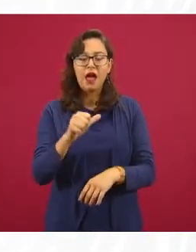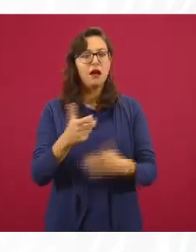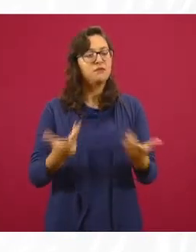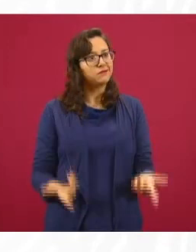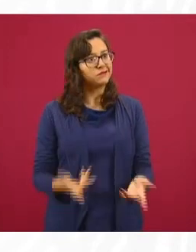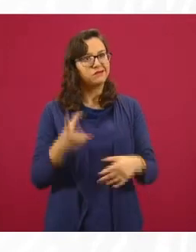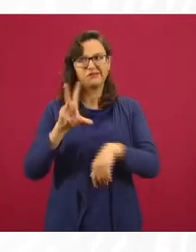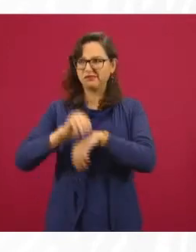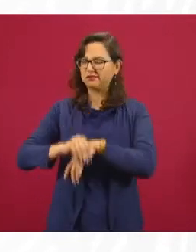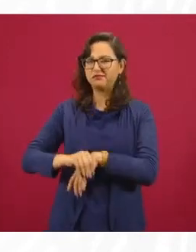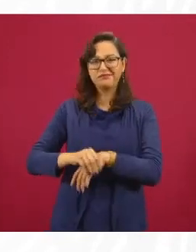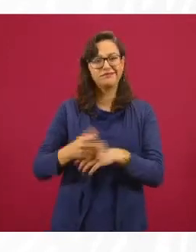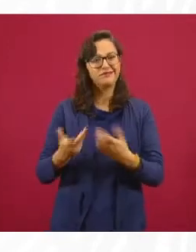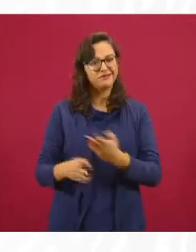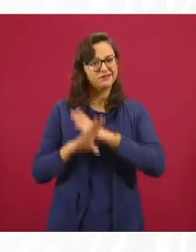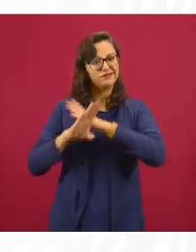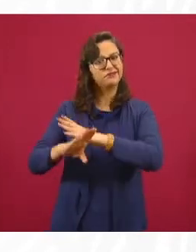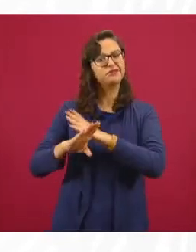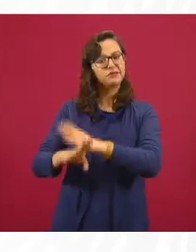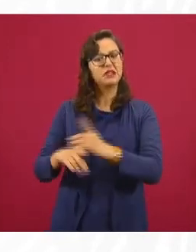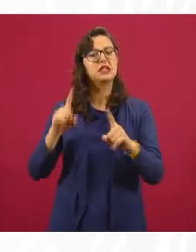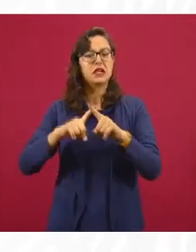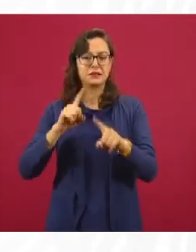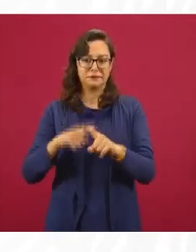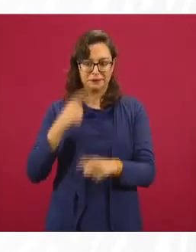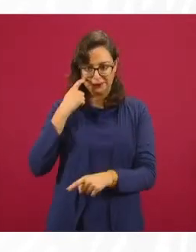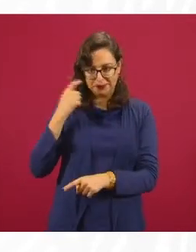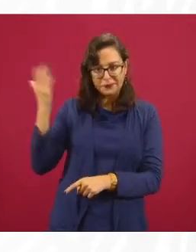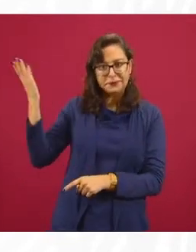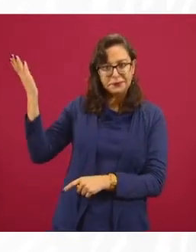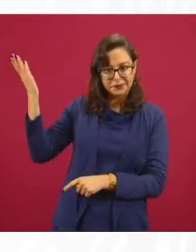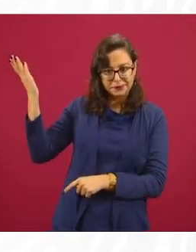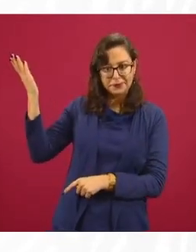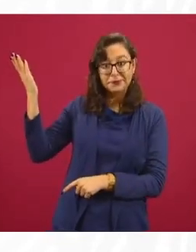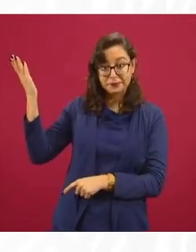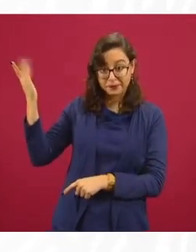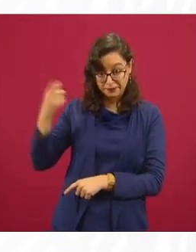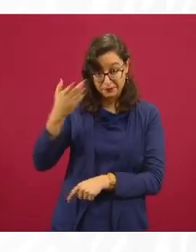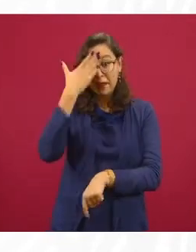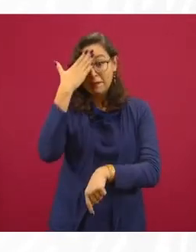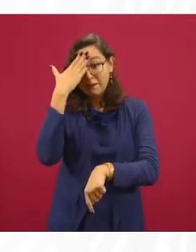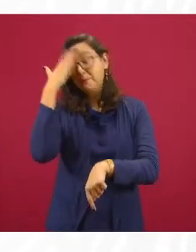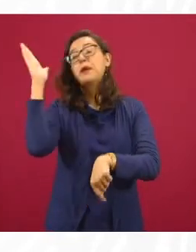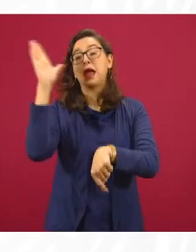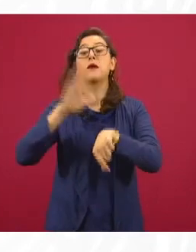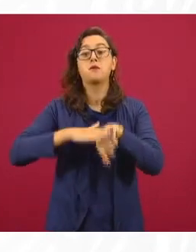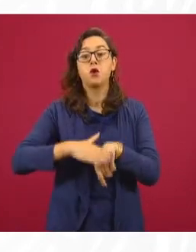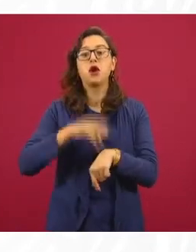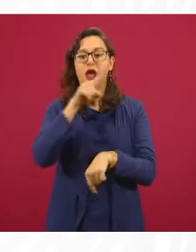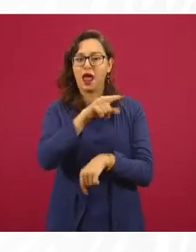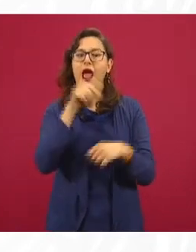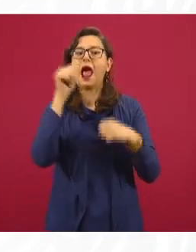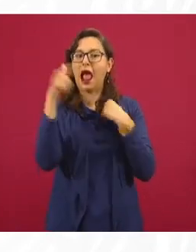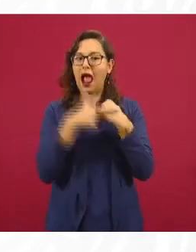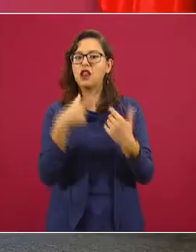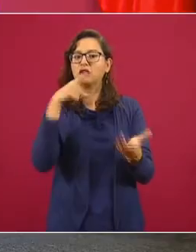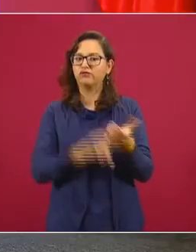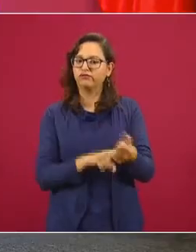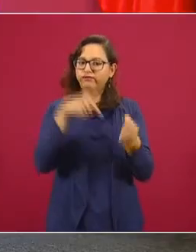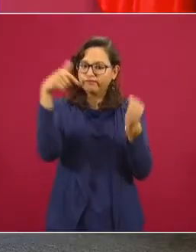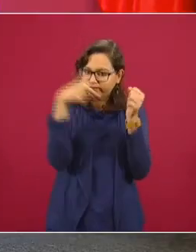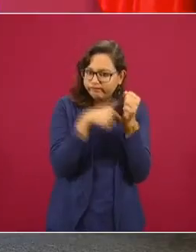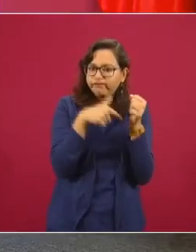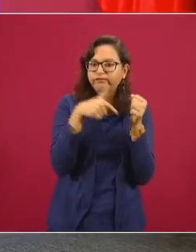Ríos Salinas, para que lo tomen en cuenta todos los consumidores. Estas gasolineras obviamente esconden algo y lo